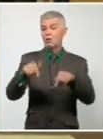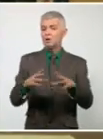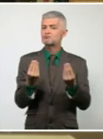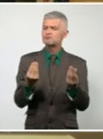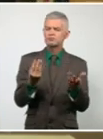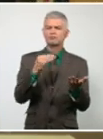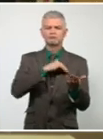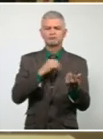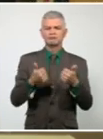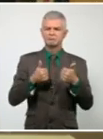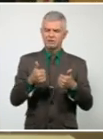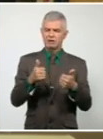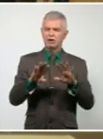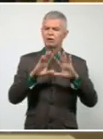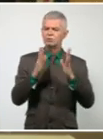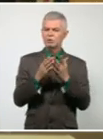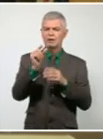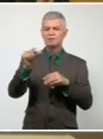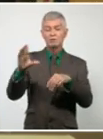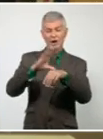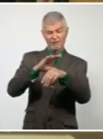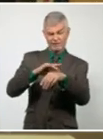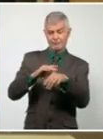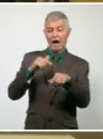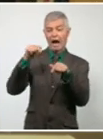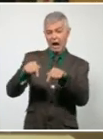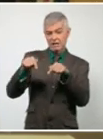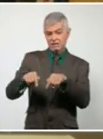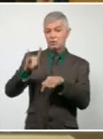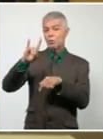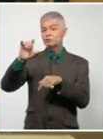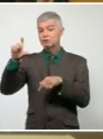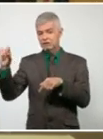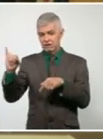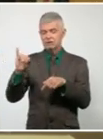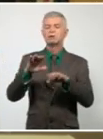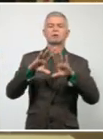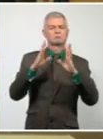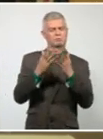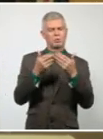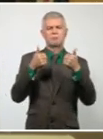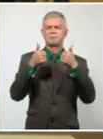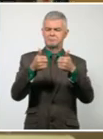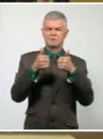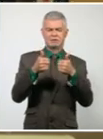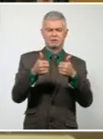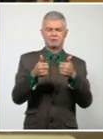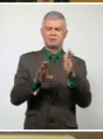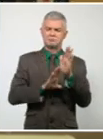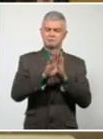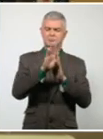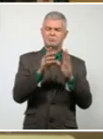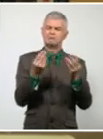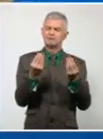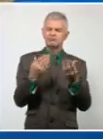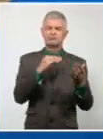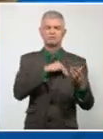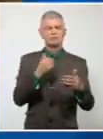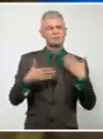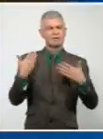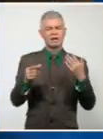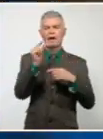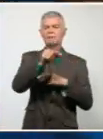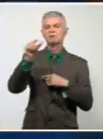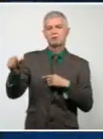la evolución de casi todos los pacientes que hemos tenido acá en la institución y muy satisfecho con el trabajo de nuestro personal.